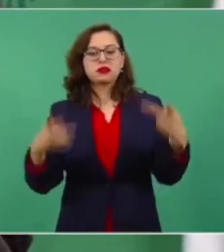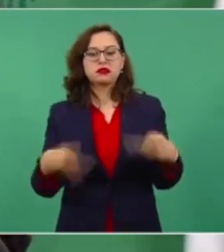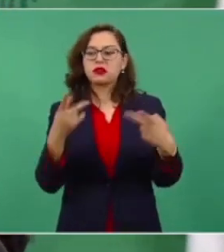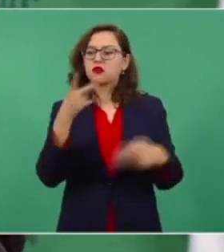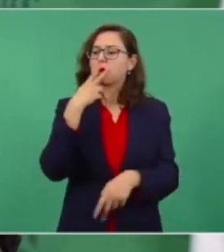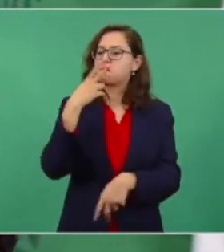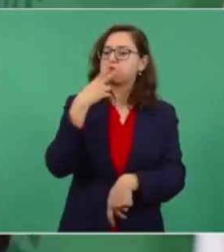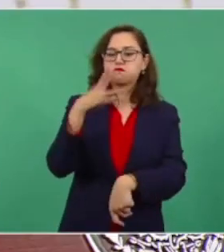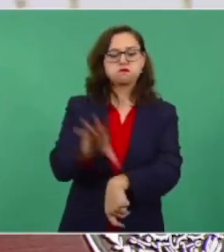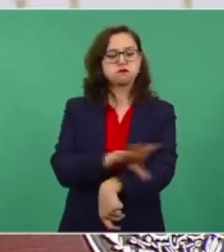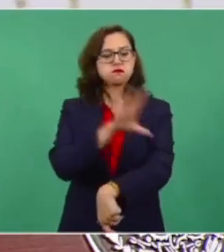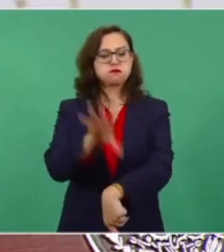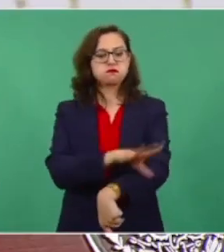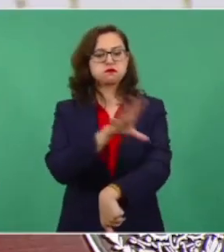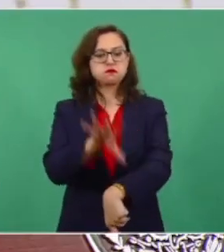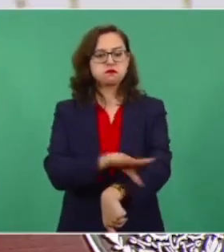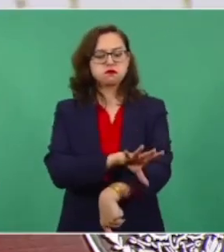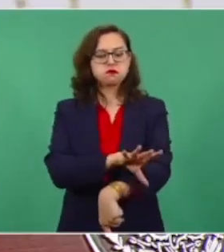cigarros